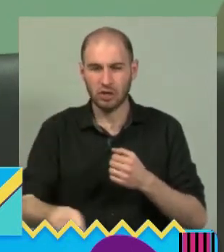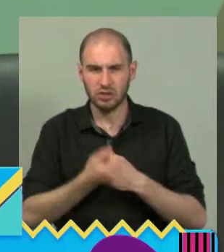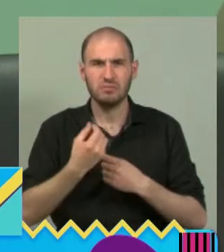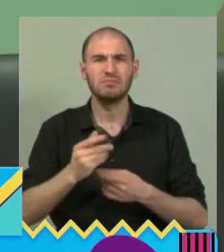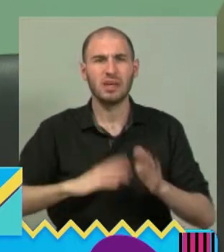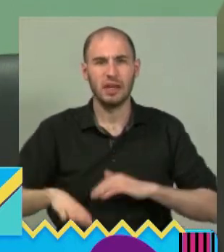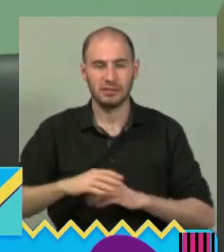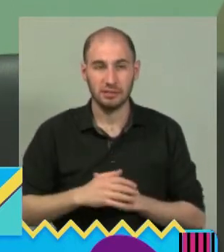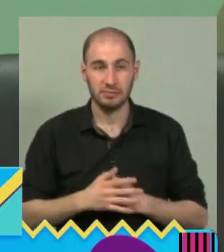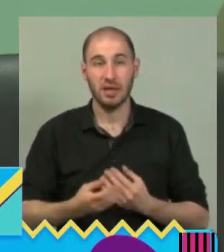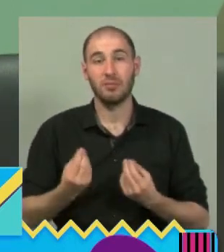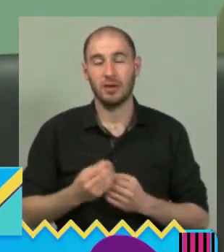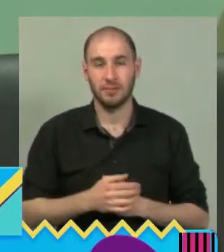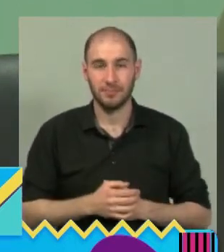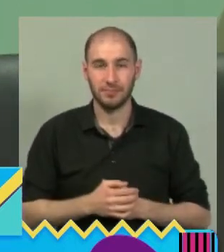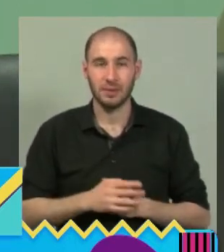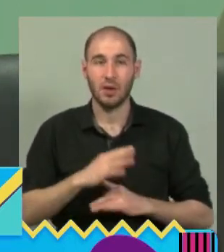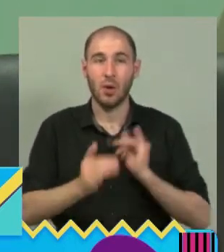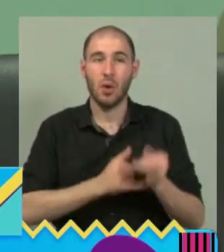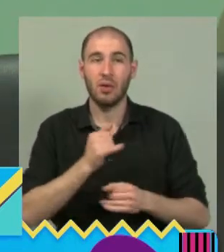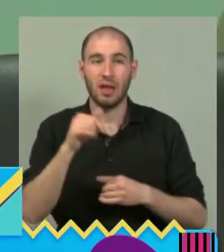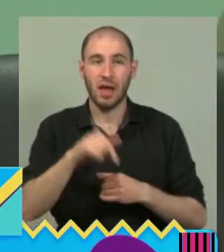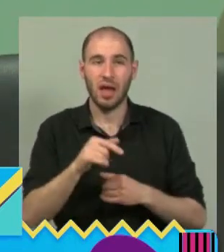que hizo? Y bueno, vamos a decir que ya no se